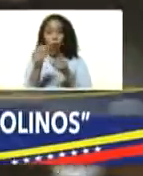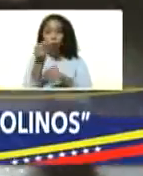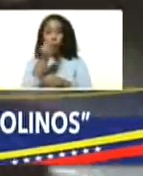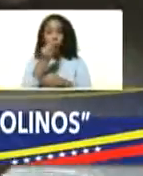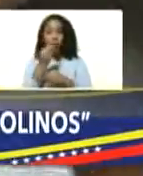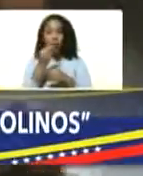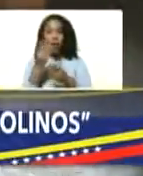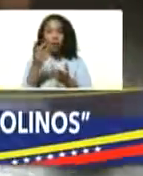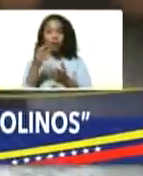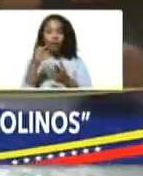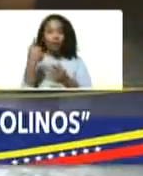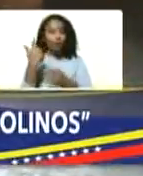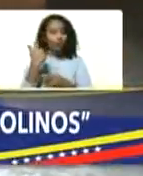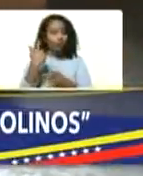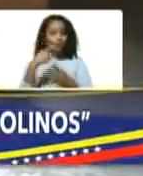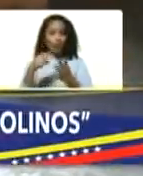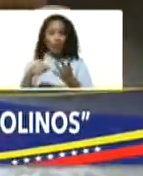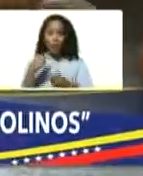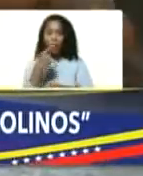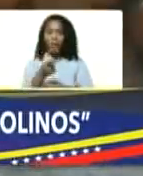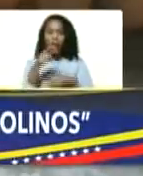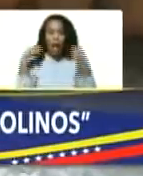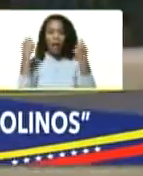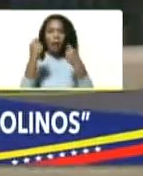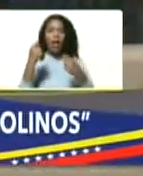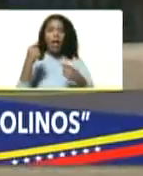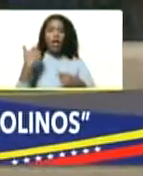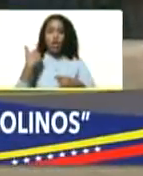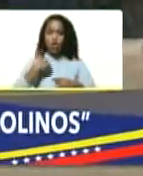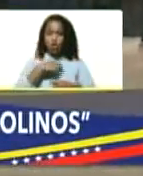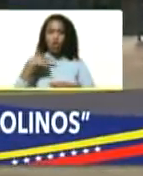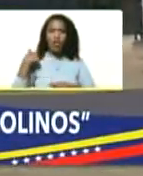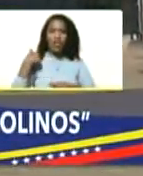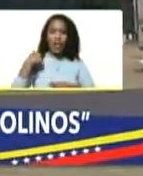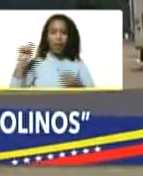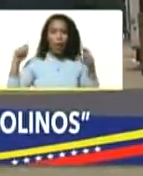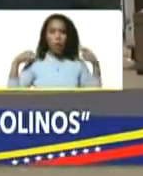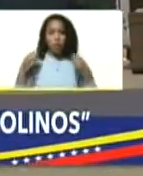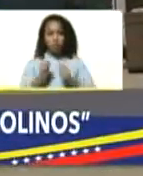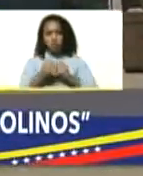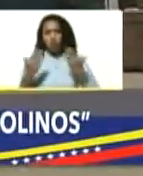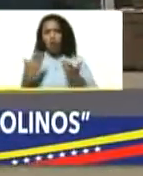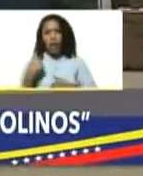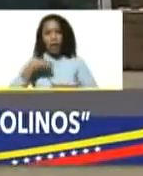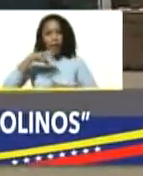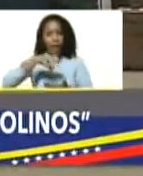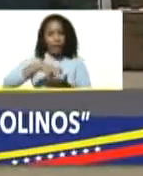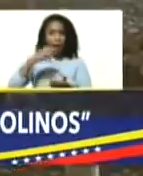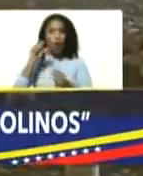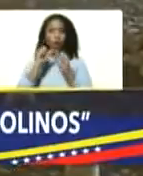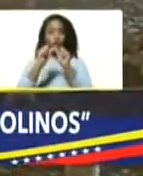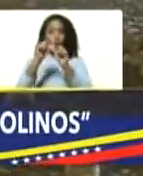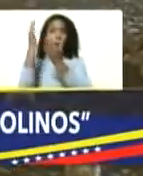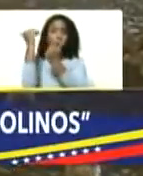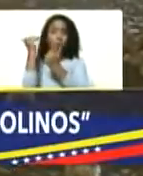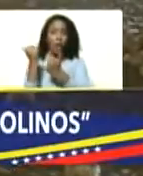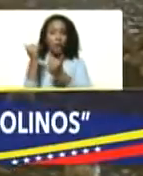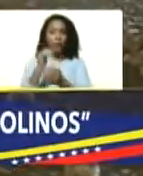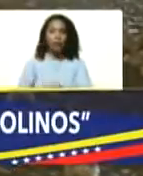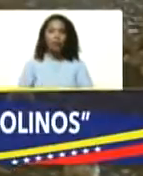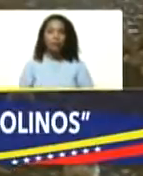como dicen como decía el eslogan de la campaña tenemos con que un estado que está que sigue esperanzado y